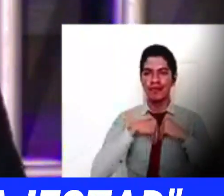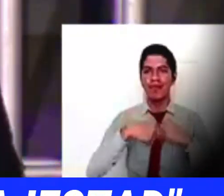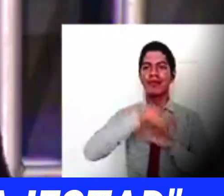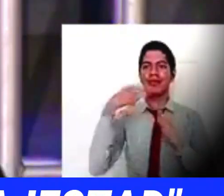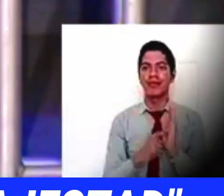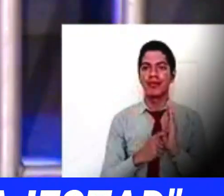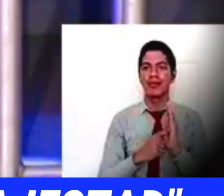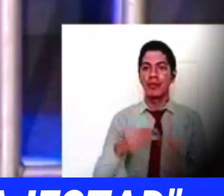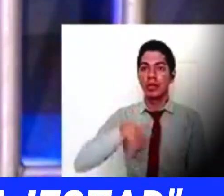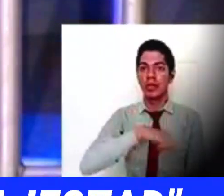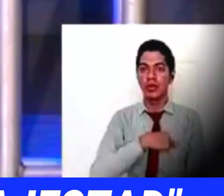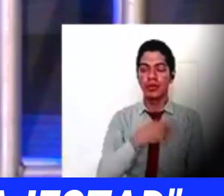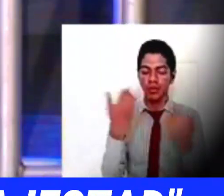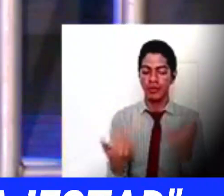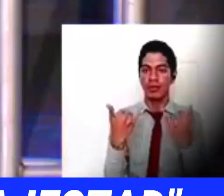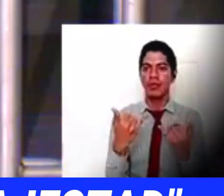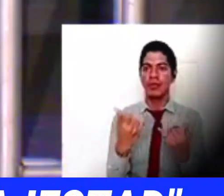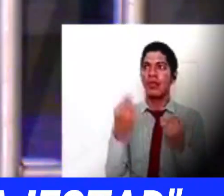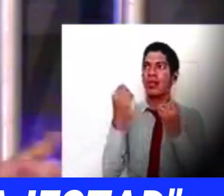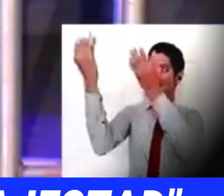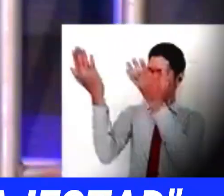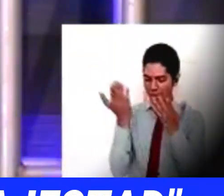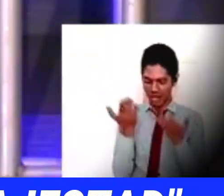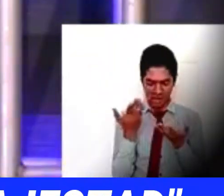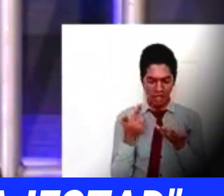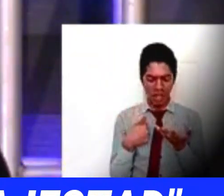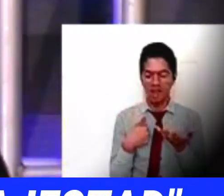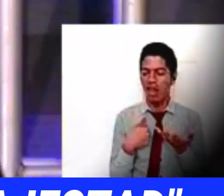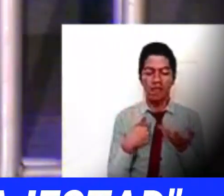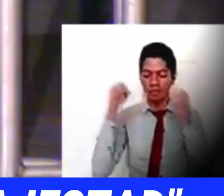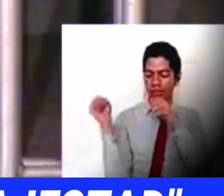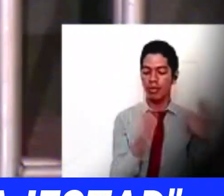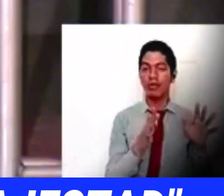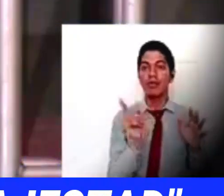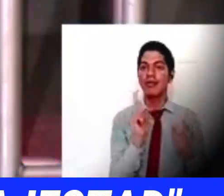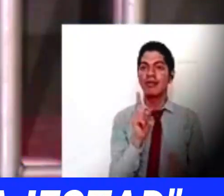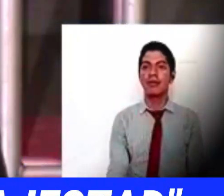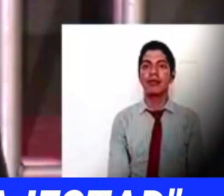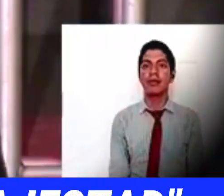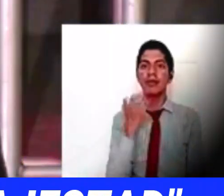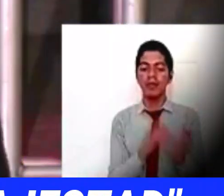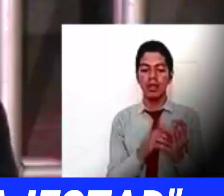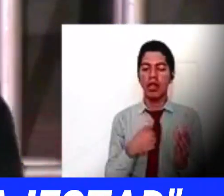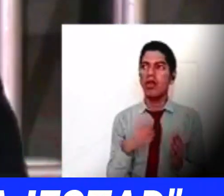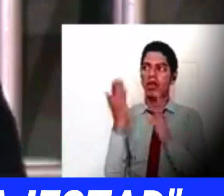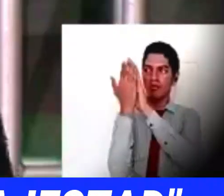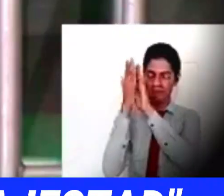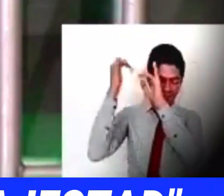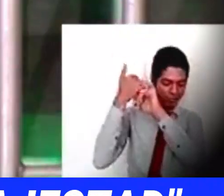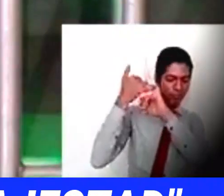que el Señor te ha regalado. Si te sales de esta cobertura, vas a perder la corona. Y escúcheme